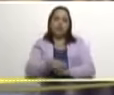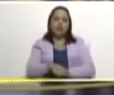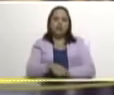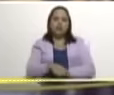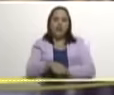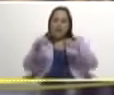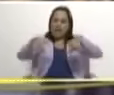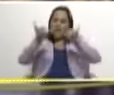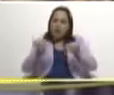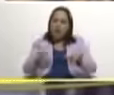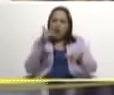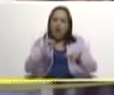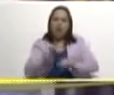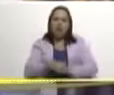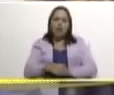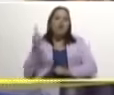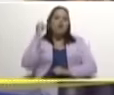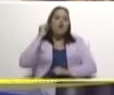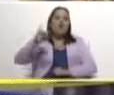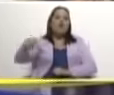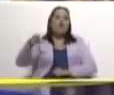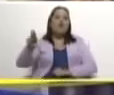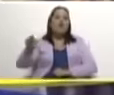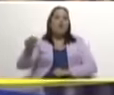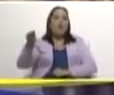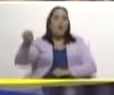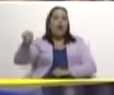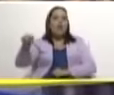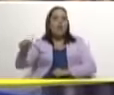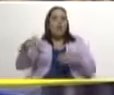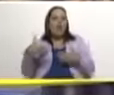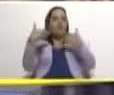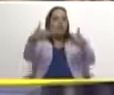Aquí mismo trajimos a Juana la Avanzadora,